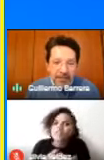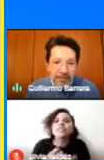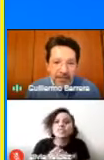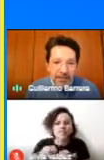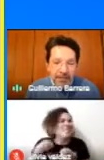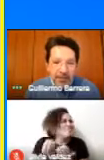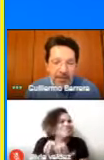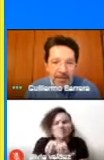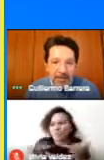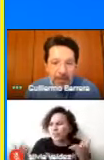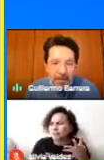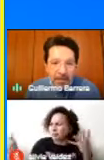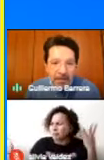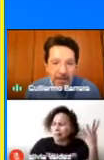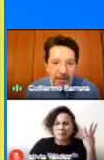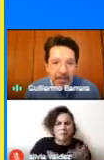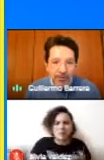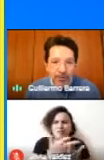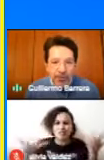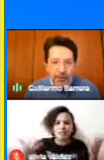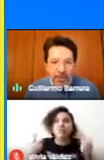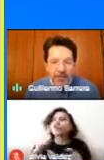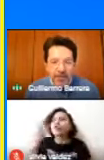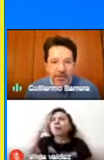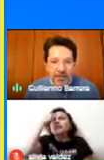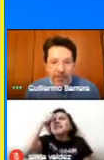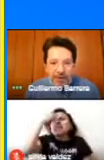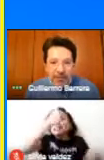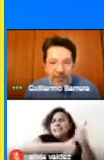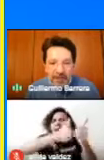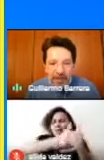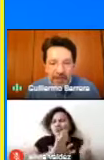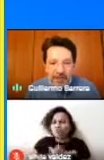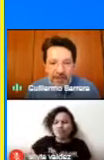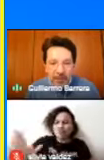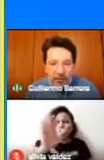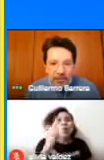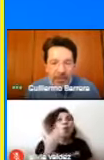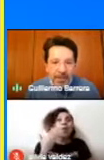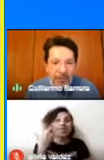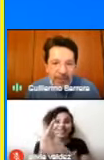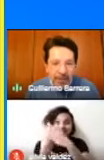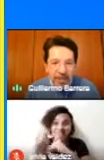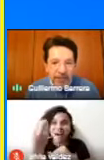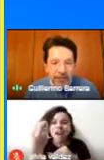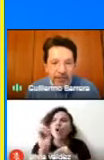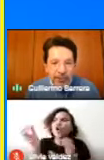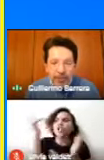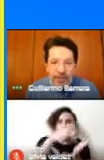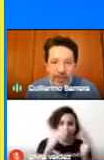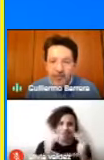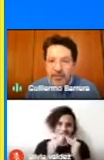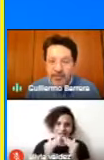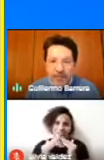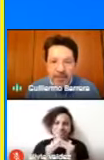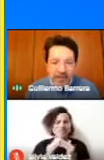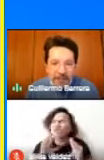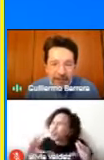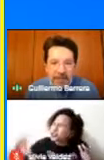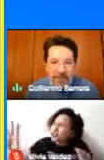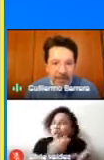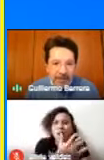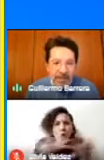muchas aristas. Solamente piensen cada uno de ustedes cuando salen o llegan a sus casas, todas las cosas